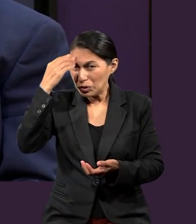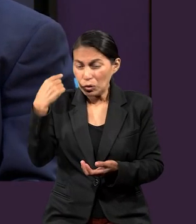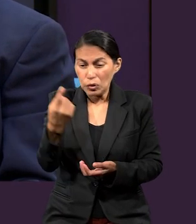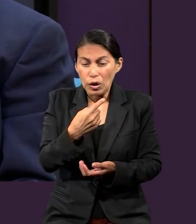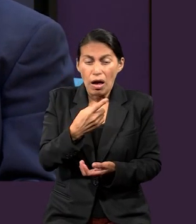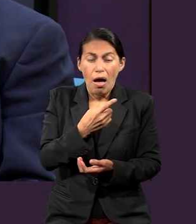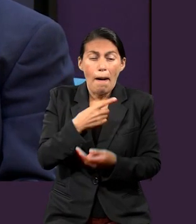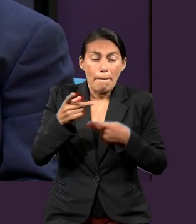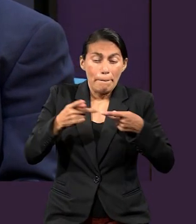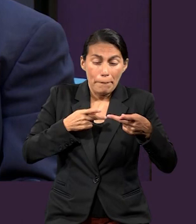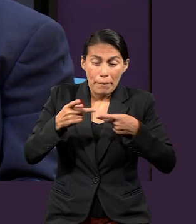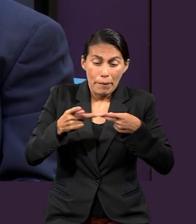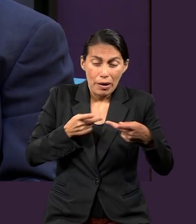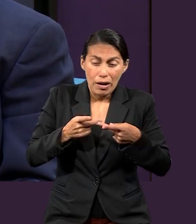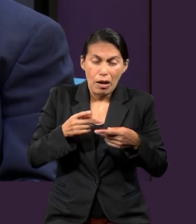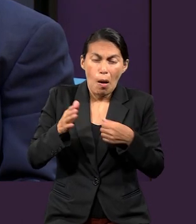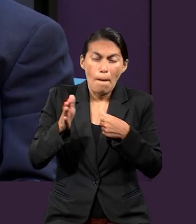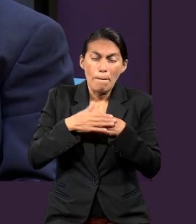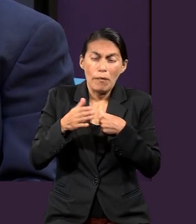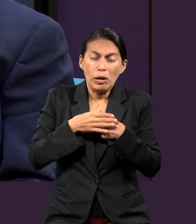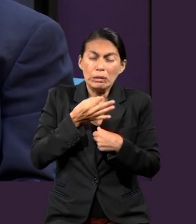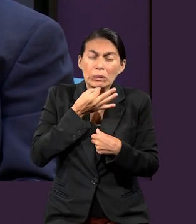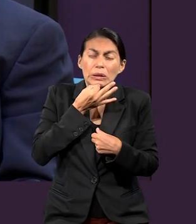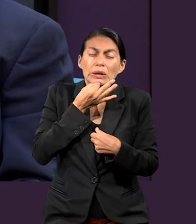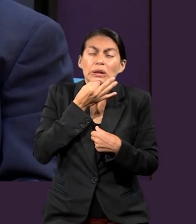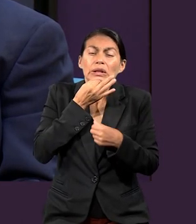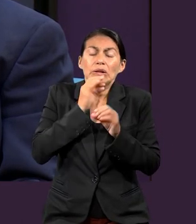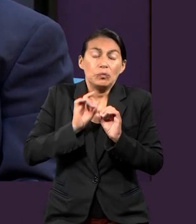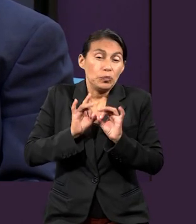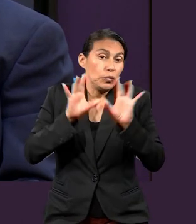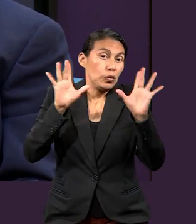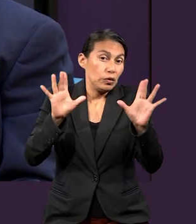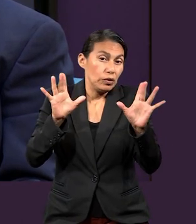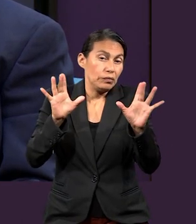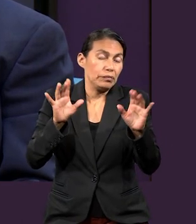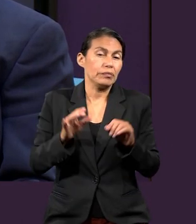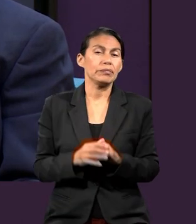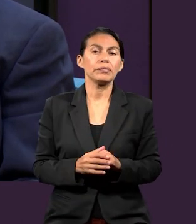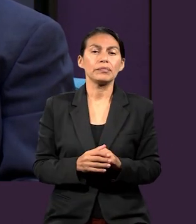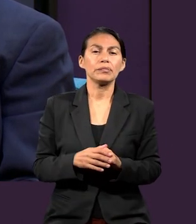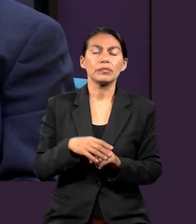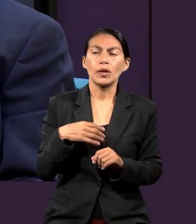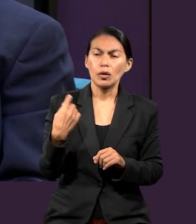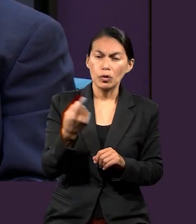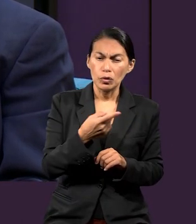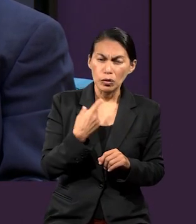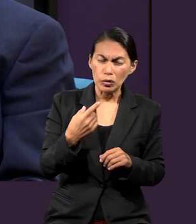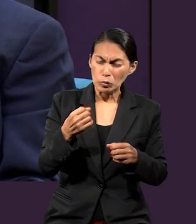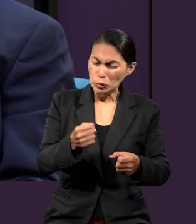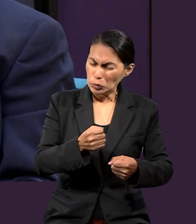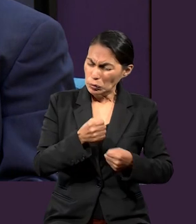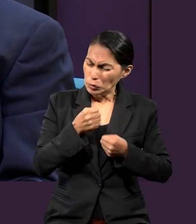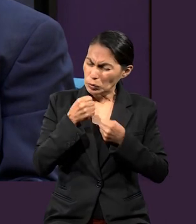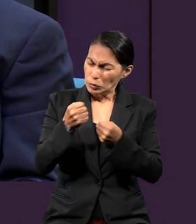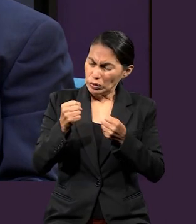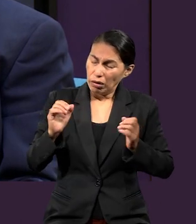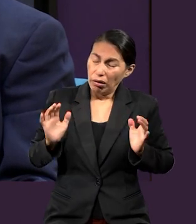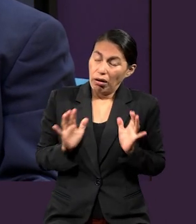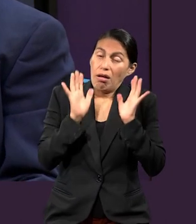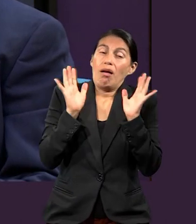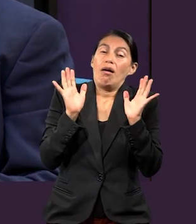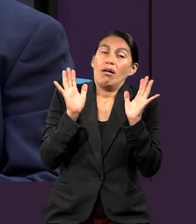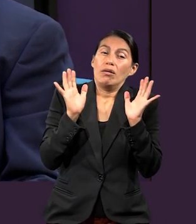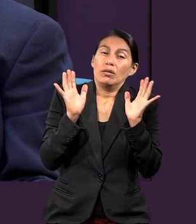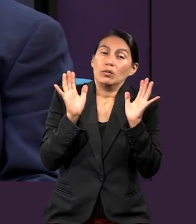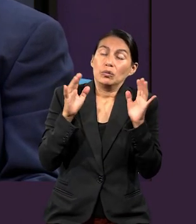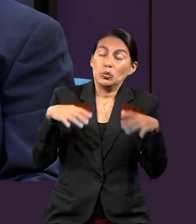estar preparándonos para lo que pronto ha de irrumpir sobre el mundo en forma de una abrumadora